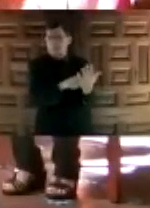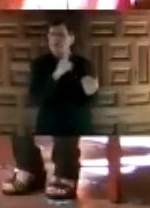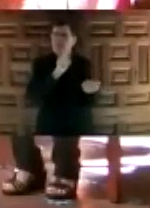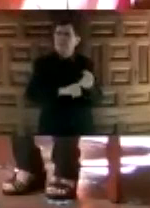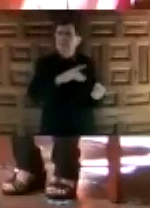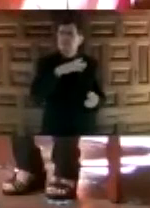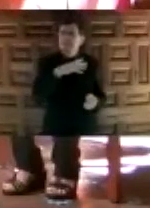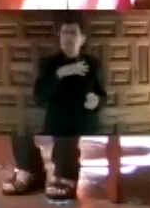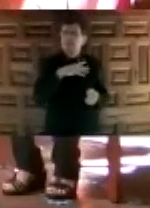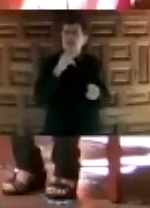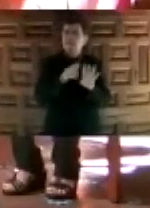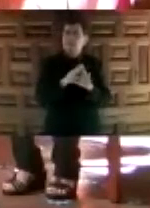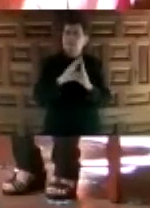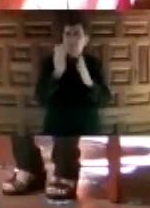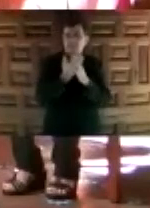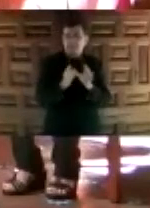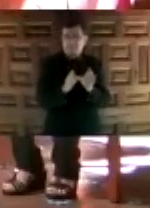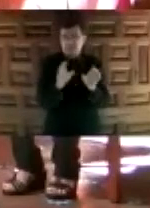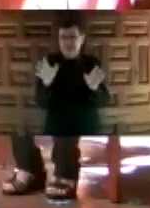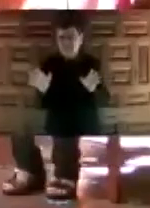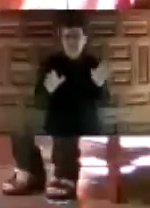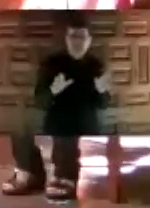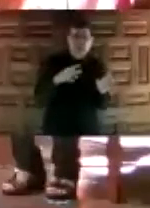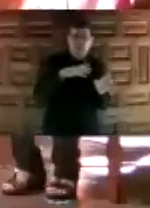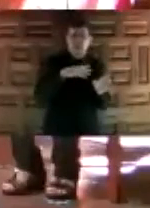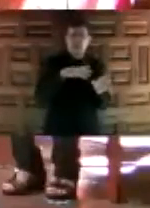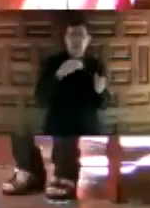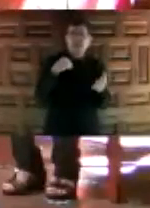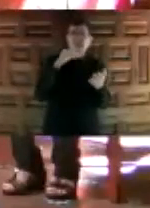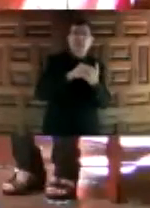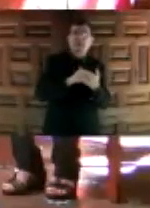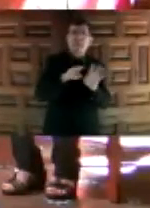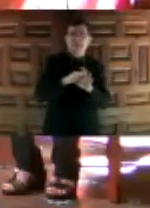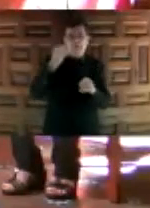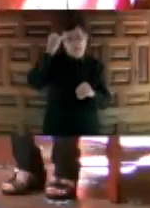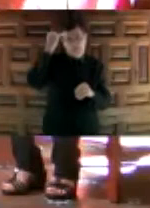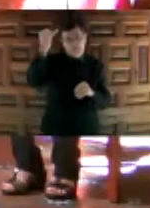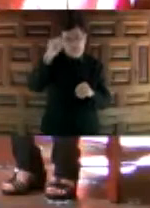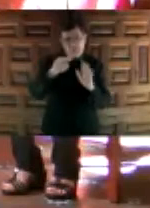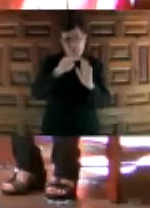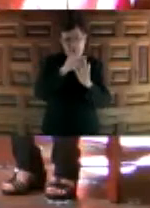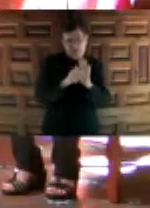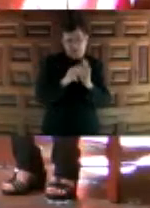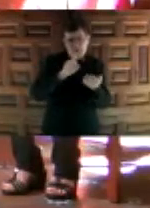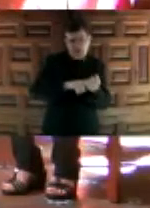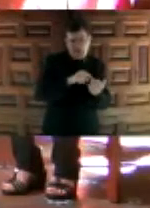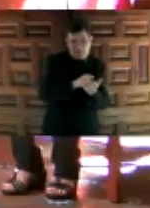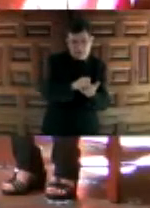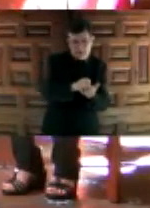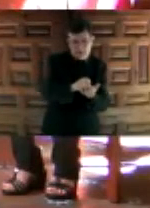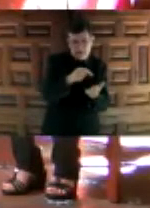parte intermedia entre concebir en el sentido filosófico normativo la educación como un